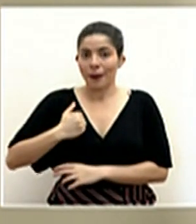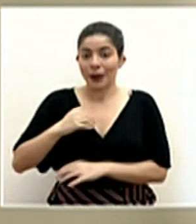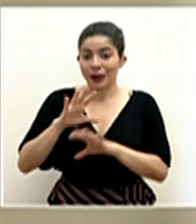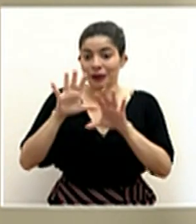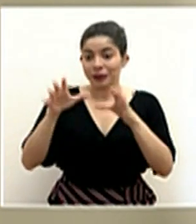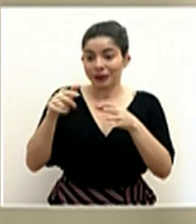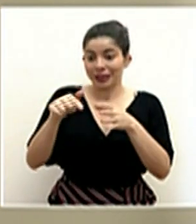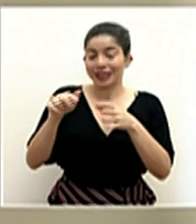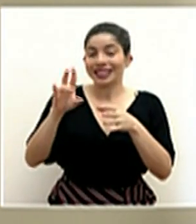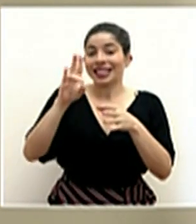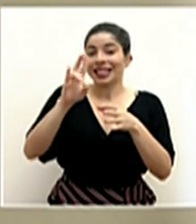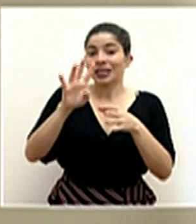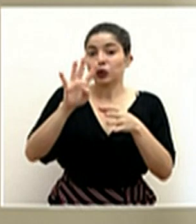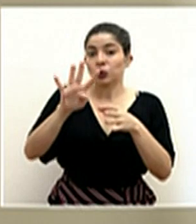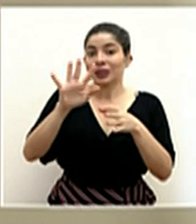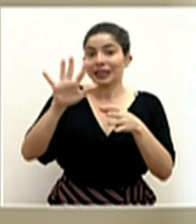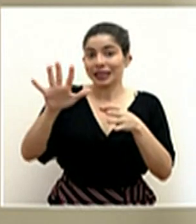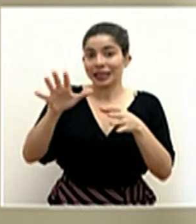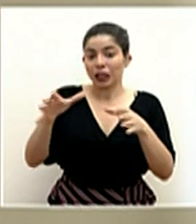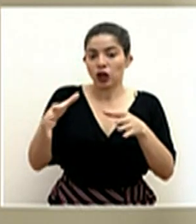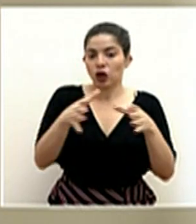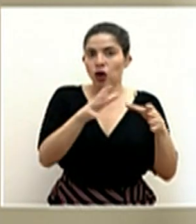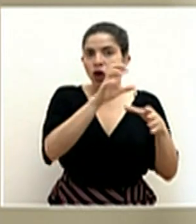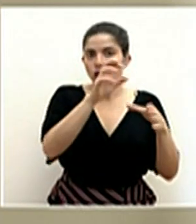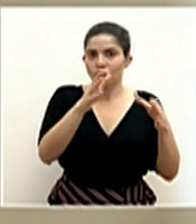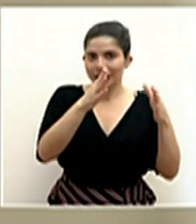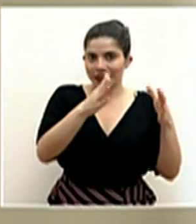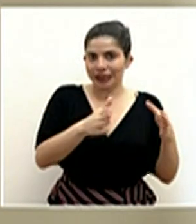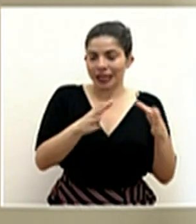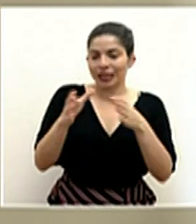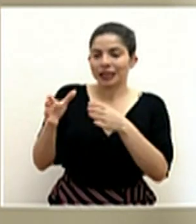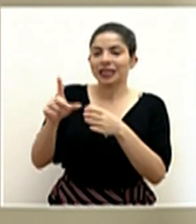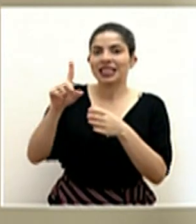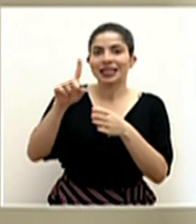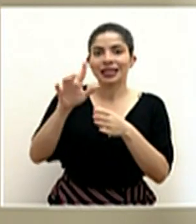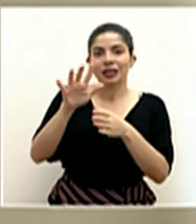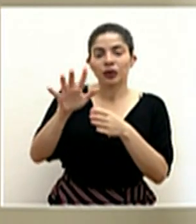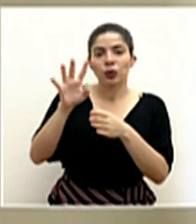cuales 745 son costarricenses y